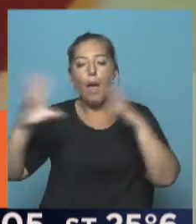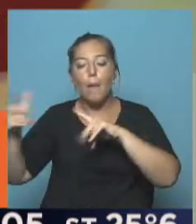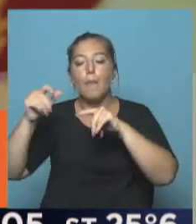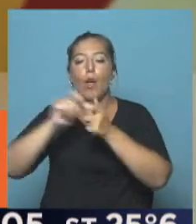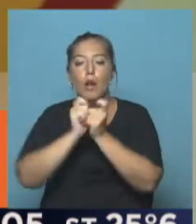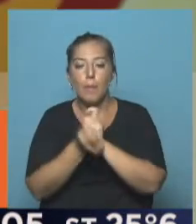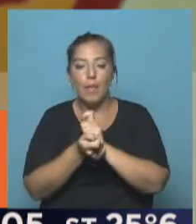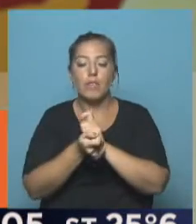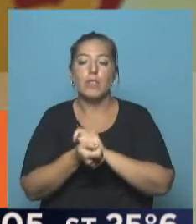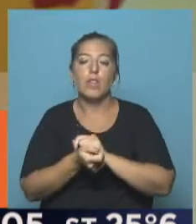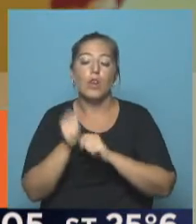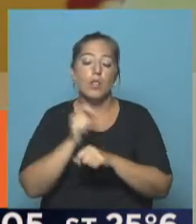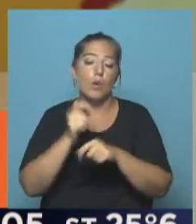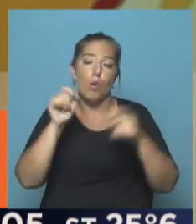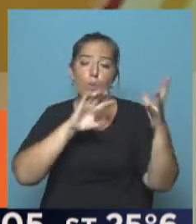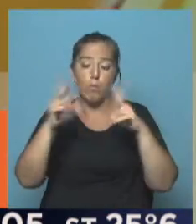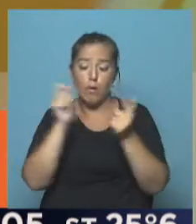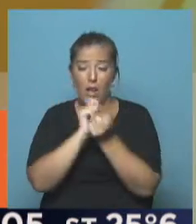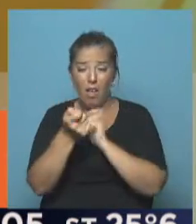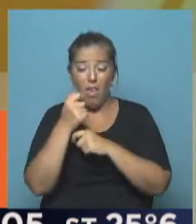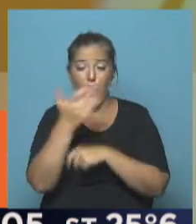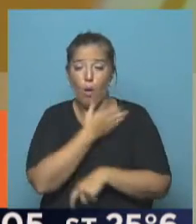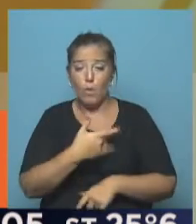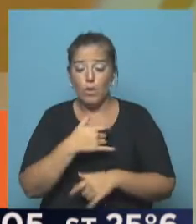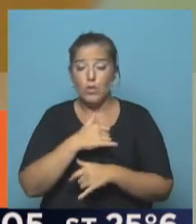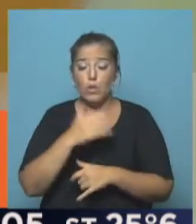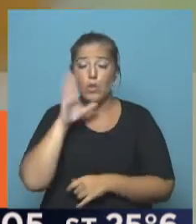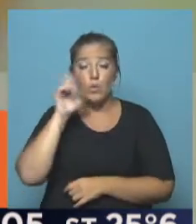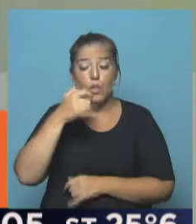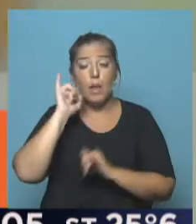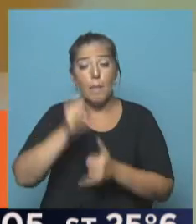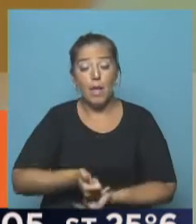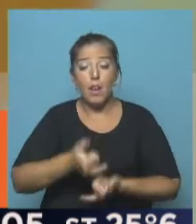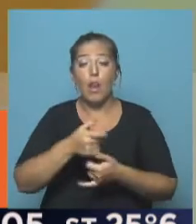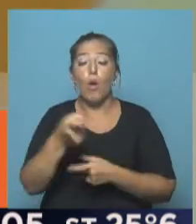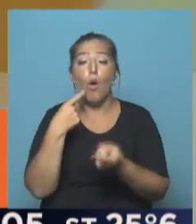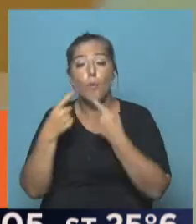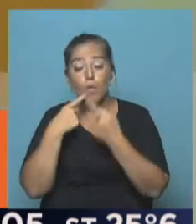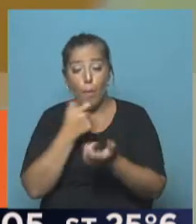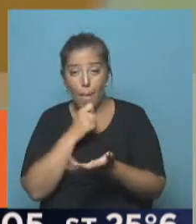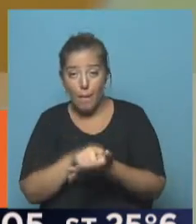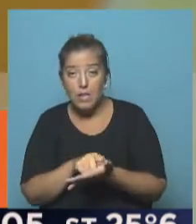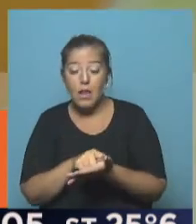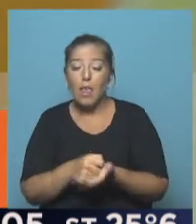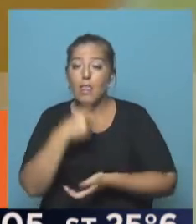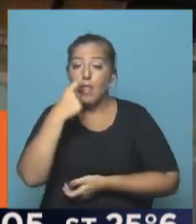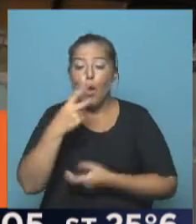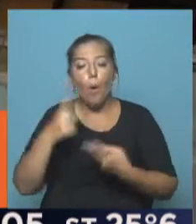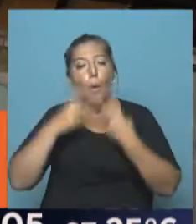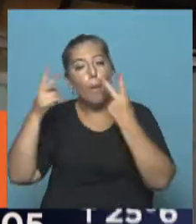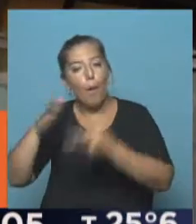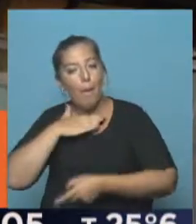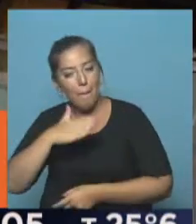cambio climático es una preocupación del gobierno de los Estados Unidos, a la vez que informalmente en una conversación con la prensa anticipó que va a viajar a